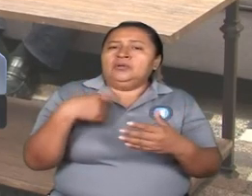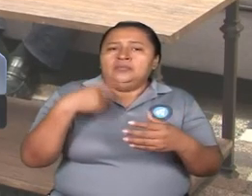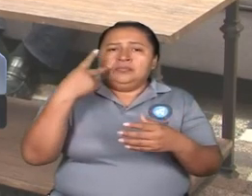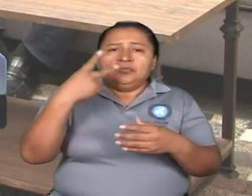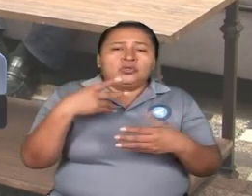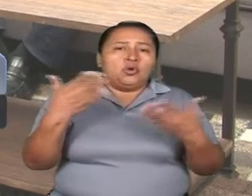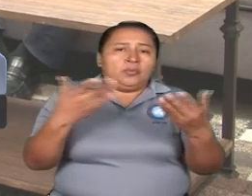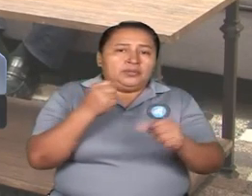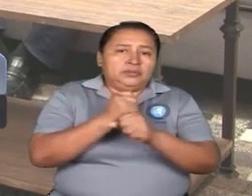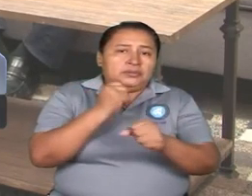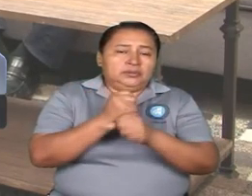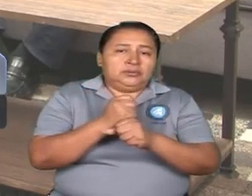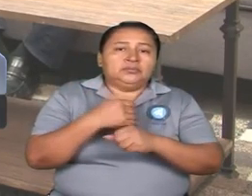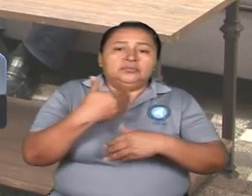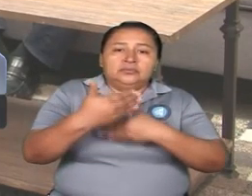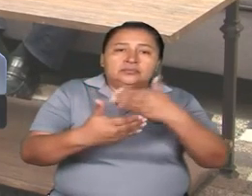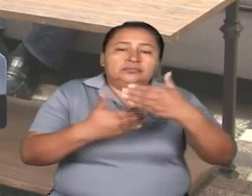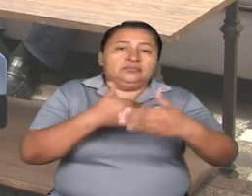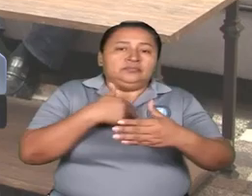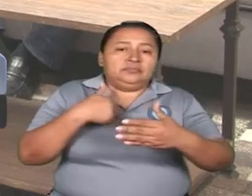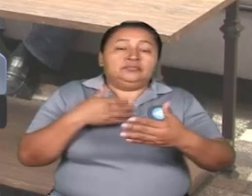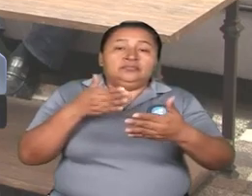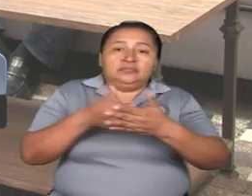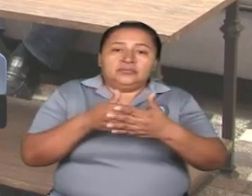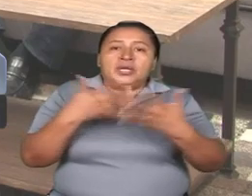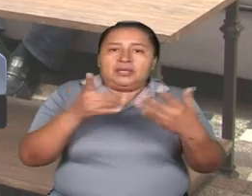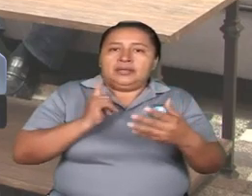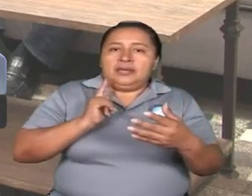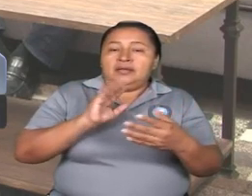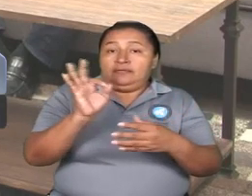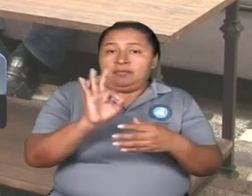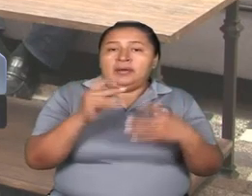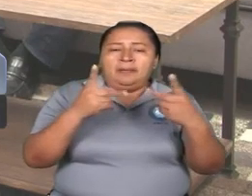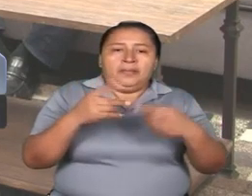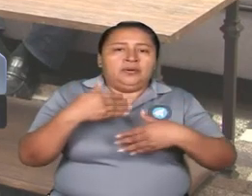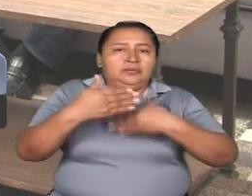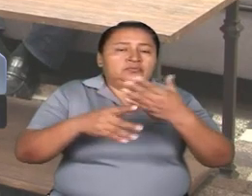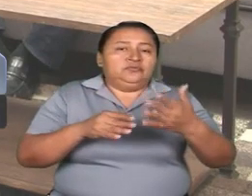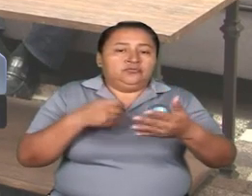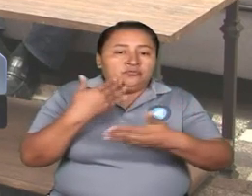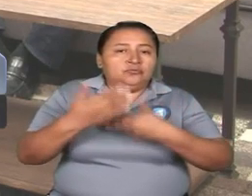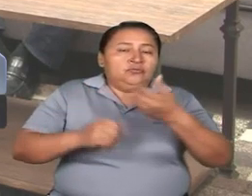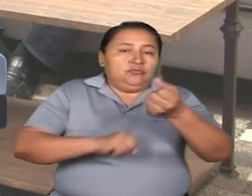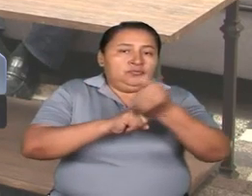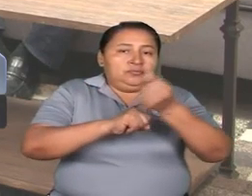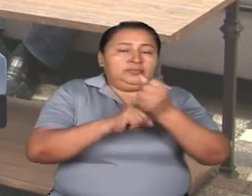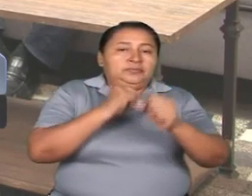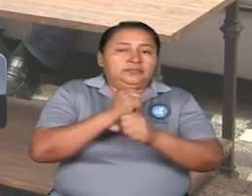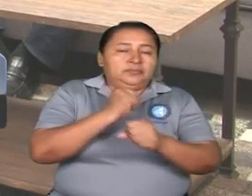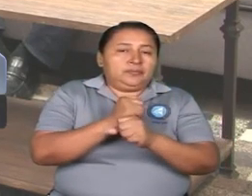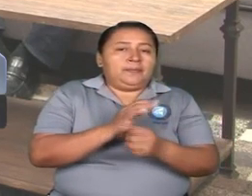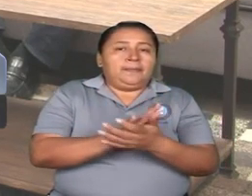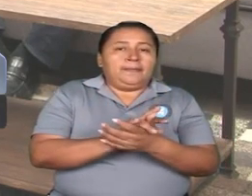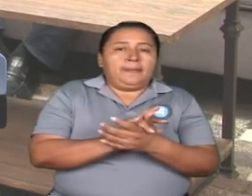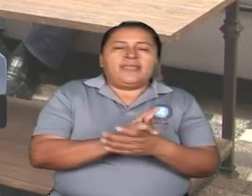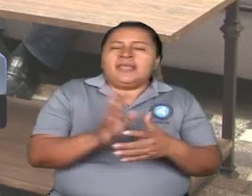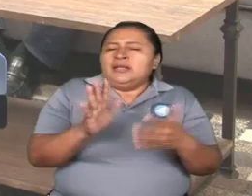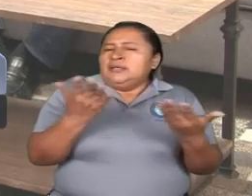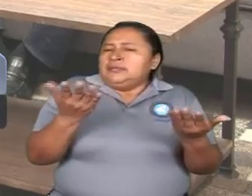va trabajándose y va tomando, ya tenía forma, pero va fortaleciéndose precisamente el trabajo. ¿Y qué